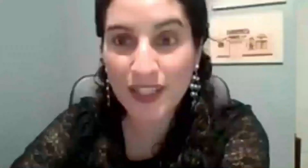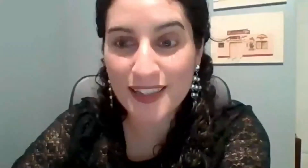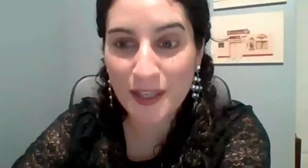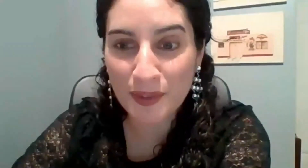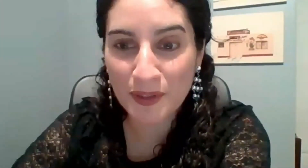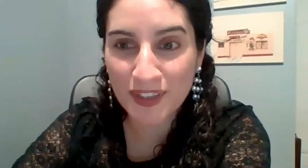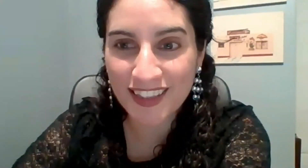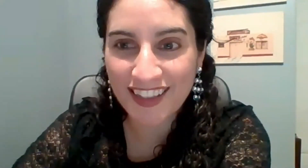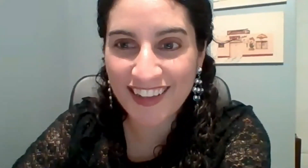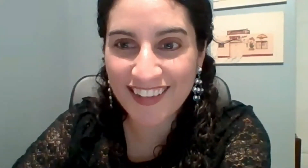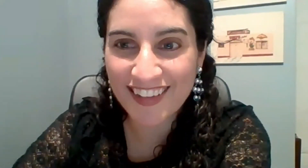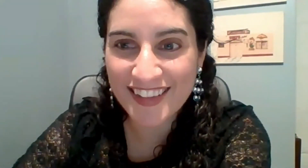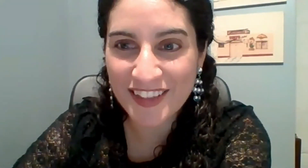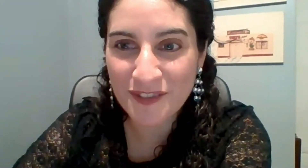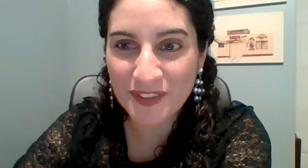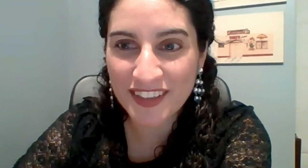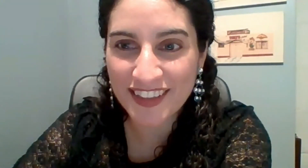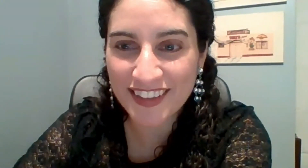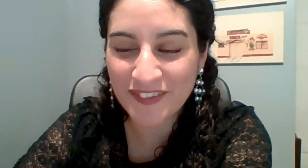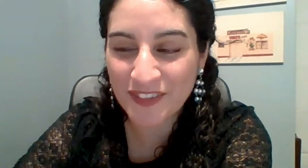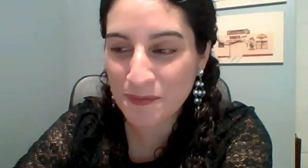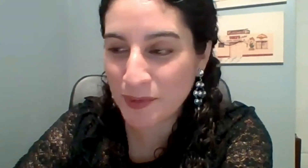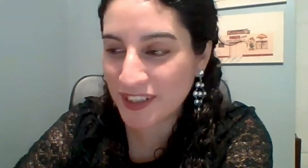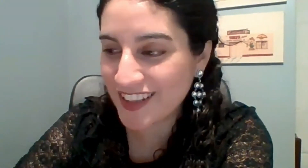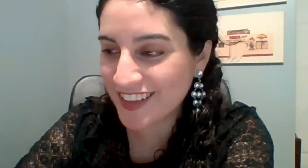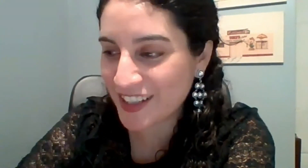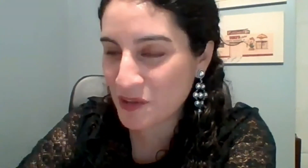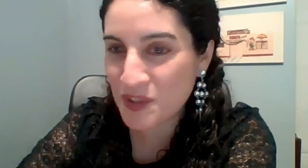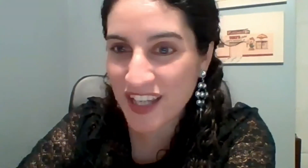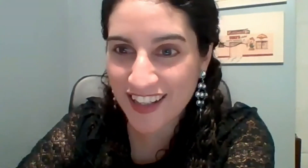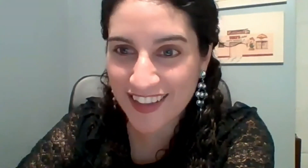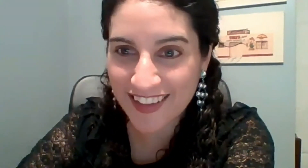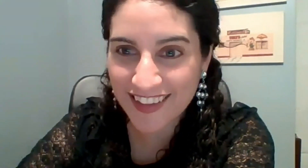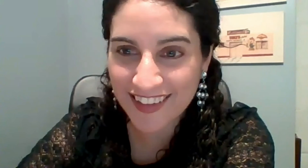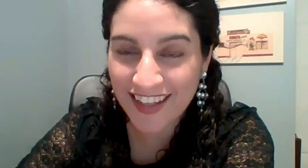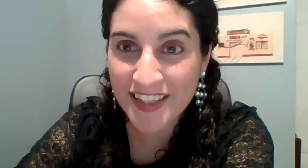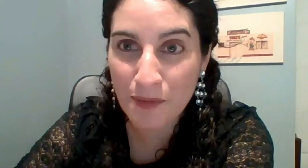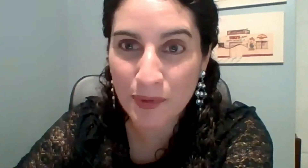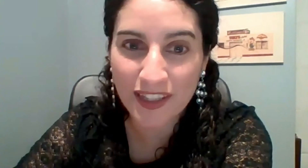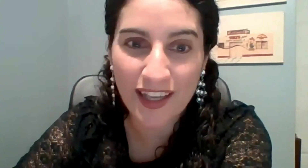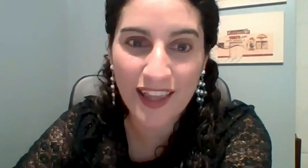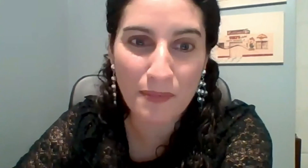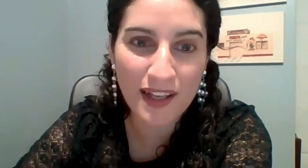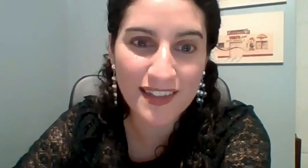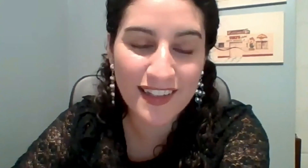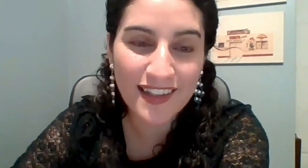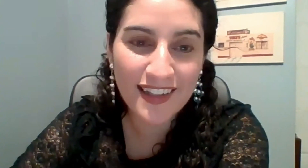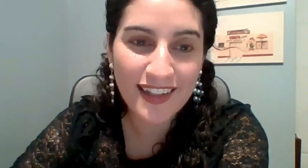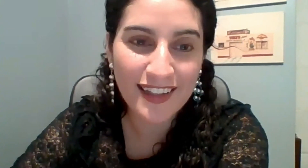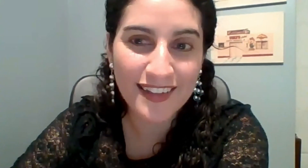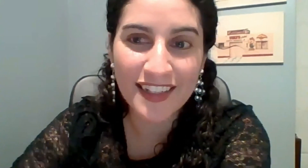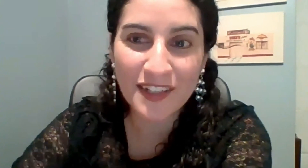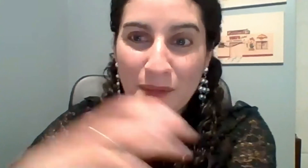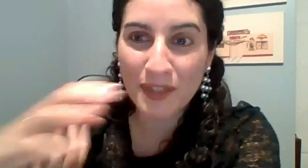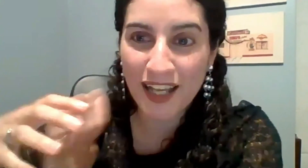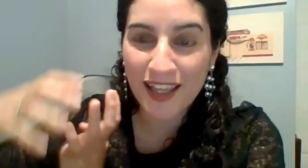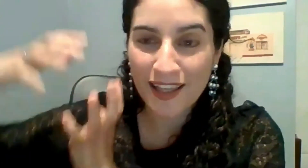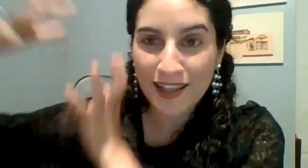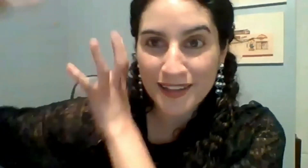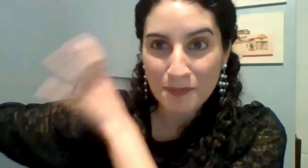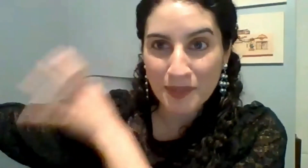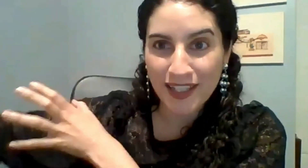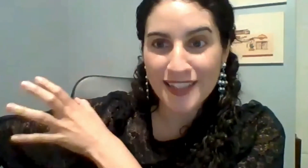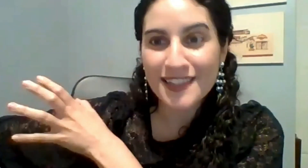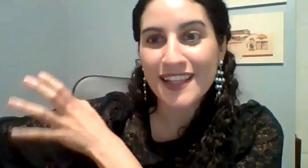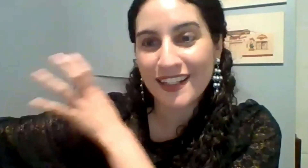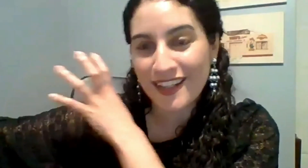Muchas gracias, Verónica. Ha sido muy, muy importante escucharte. Gracias porque además tener una